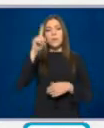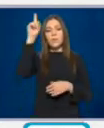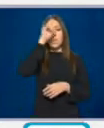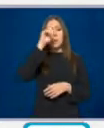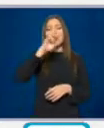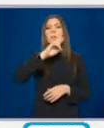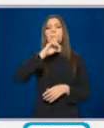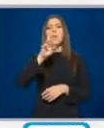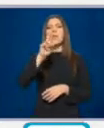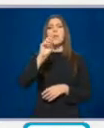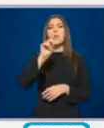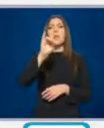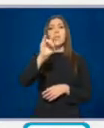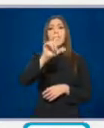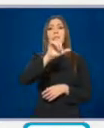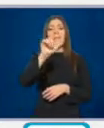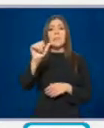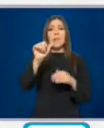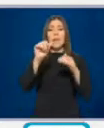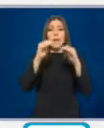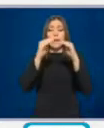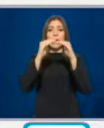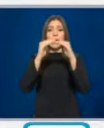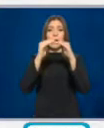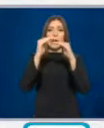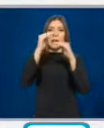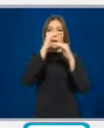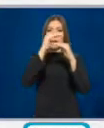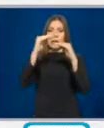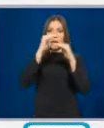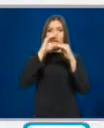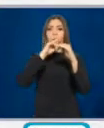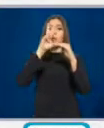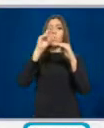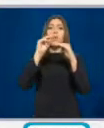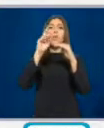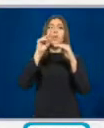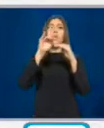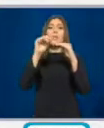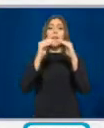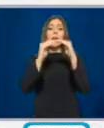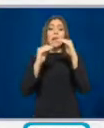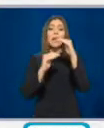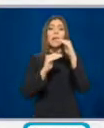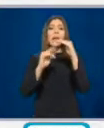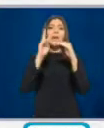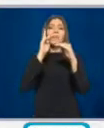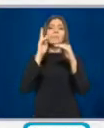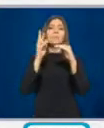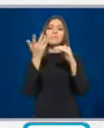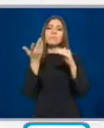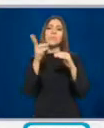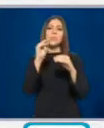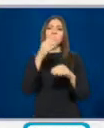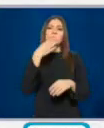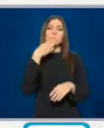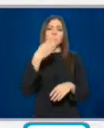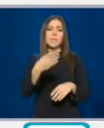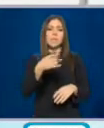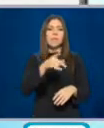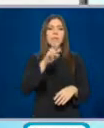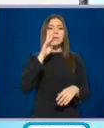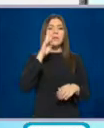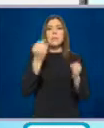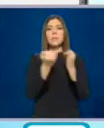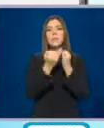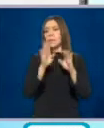de la rodilla. Si quedan abajo de la rodilla, entonces me achaparro mucho. No, y pareces ya el Chavo del 8. Exacto. Sí. Oye, también a la cadera, ¿no? Porque veo que no las traen a la cintura. Lo que